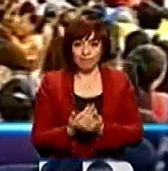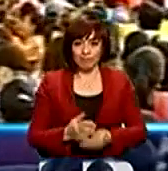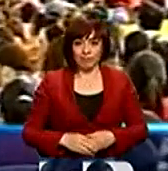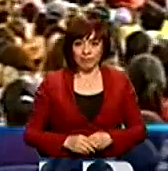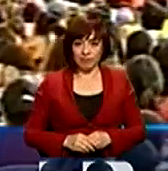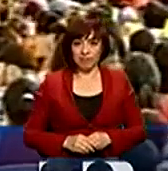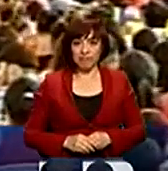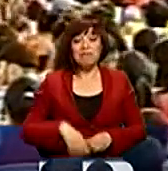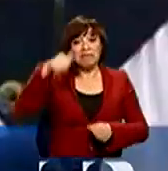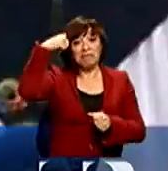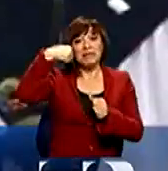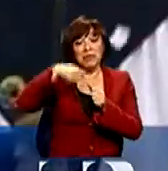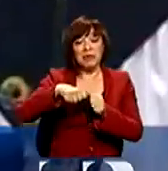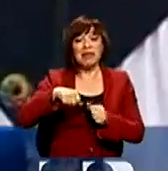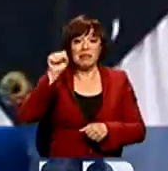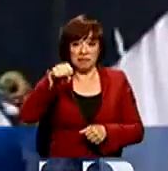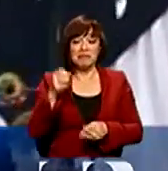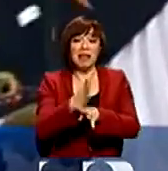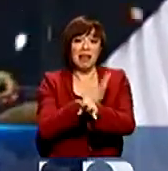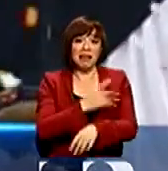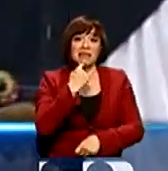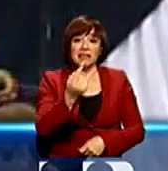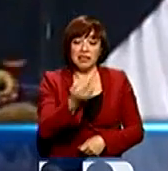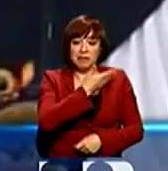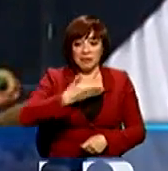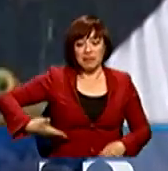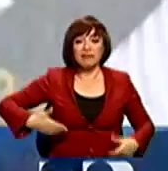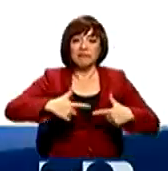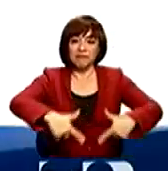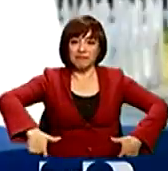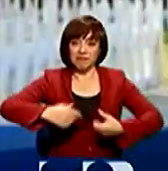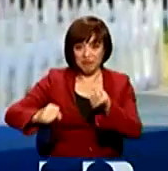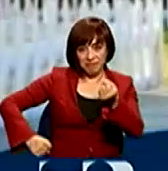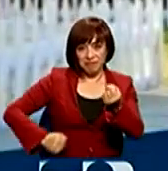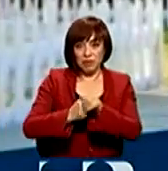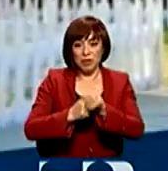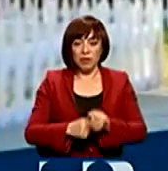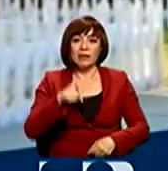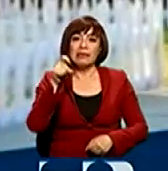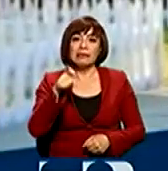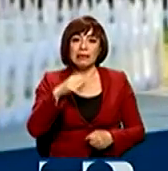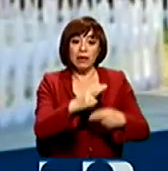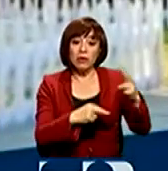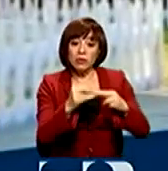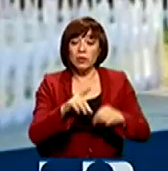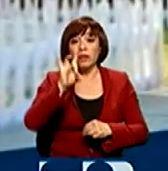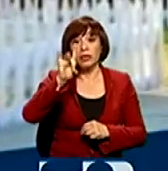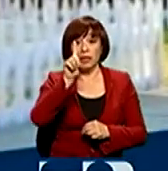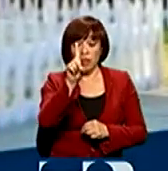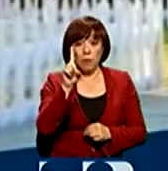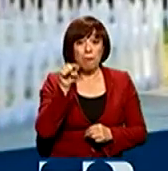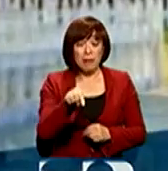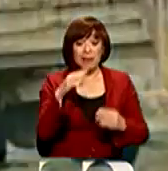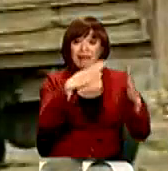más ambicioso ofrecimiento dentro del plan de gobierno de Lenín Moreno. Para cumplirlo debía construir unas 81 mil casas por